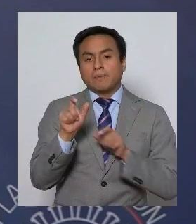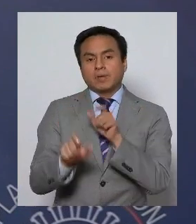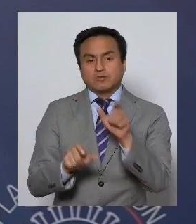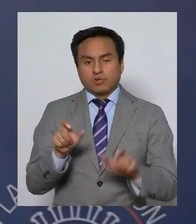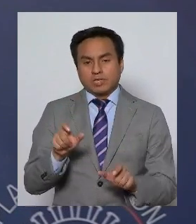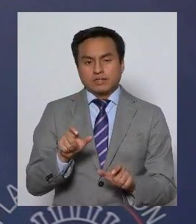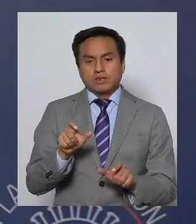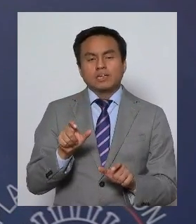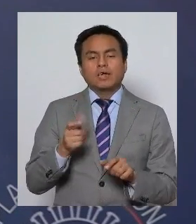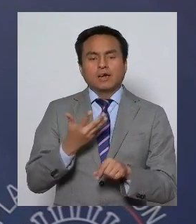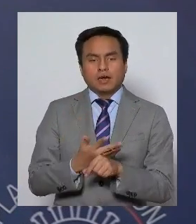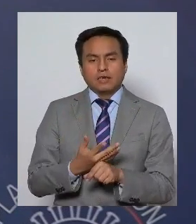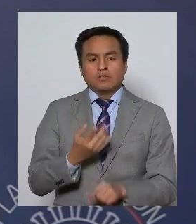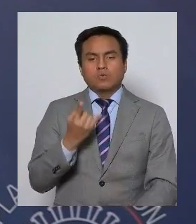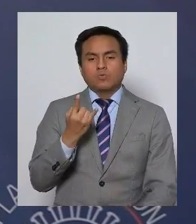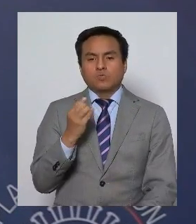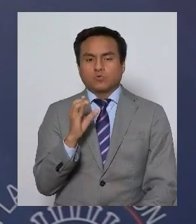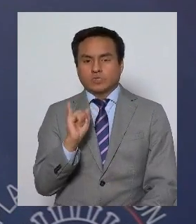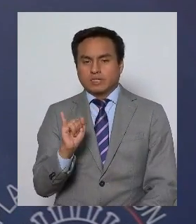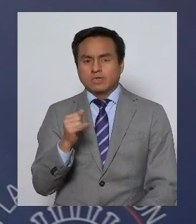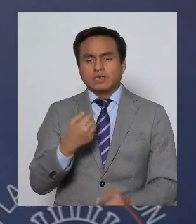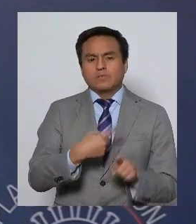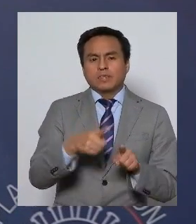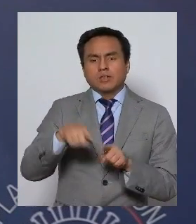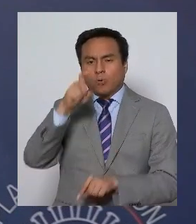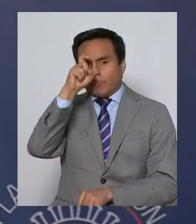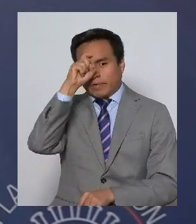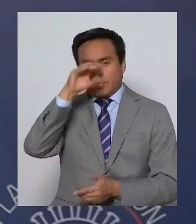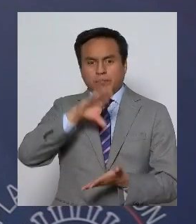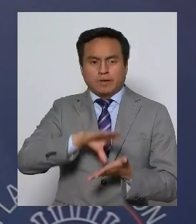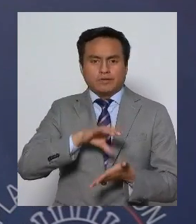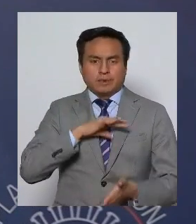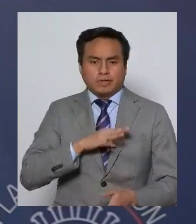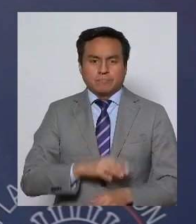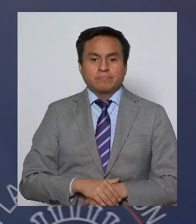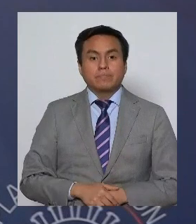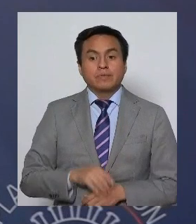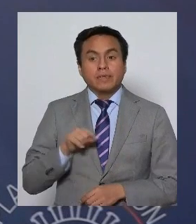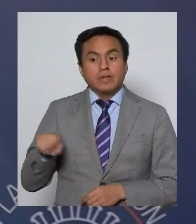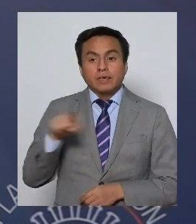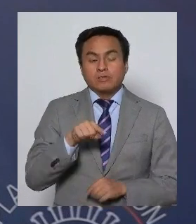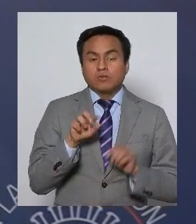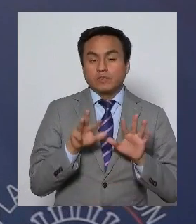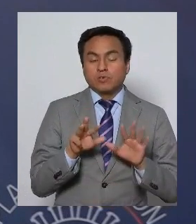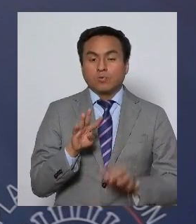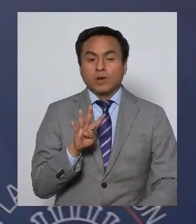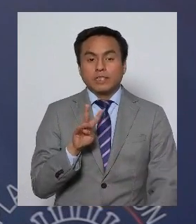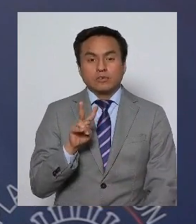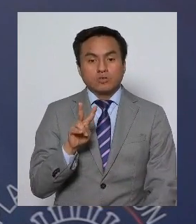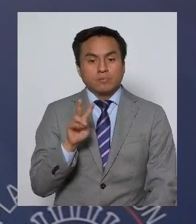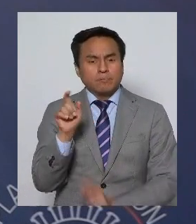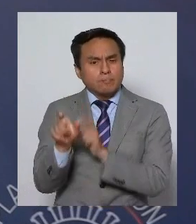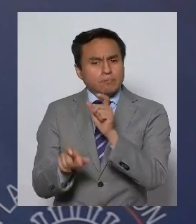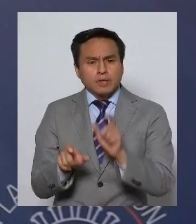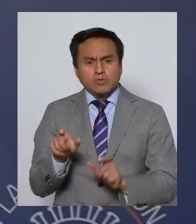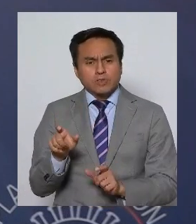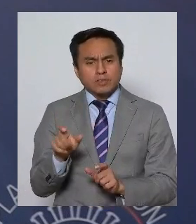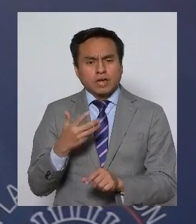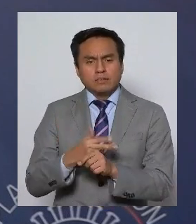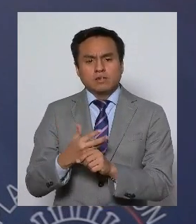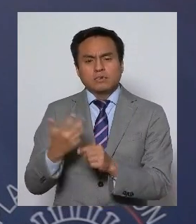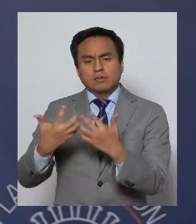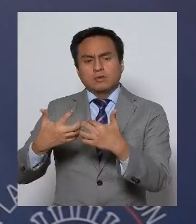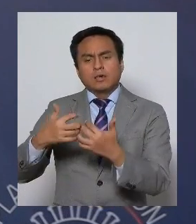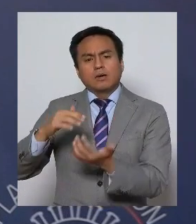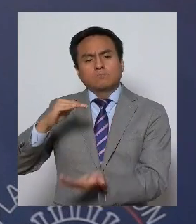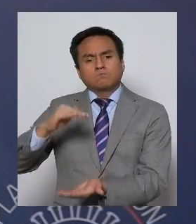unidades de cuidado intensivo de los distintos hospitales de nuestro país. Y de ellas, 942 se encuentran en